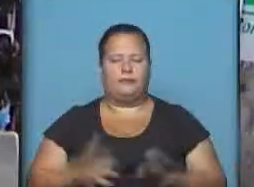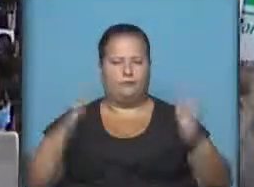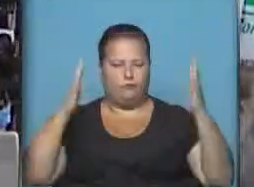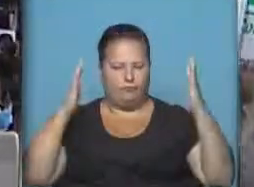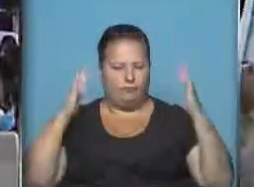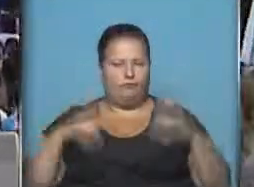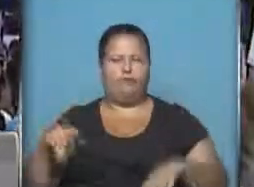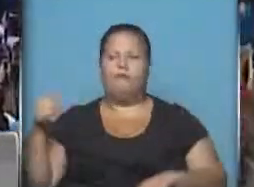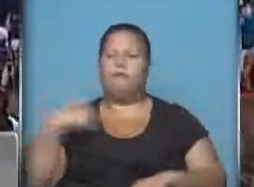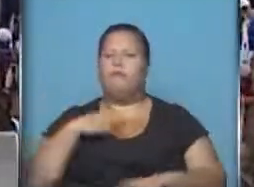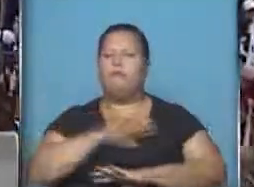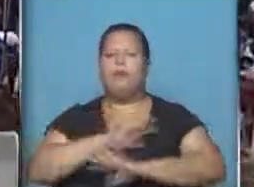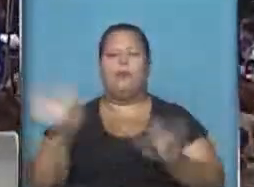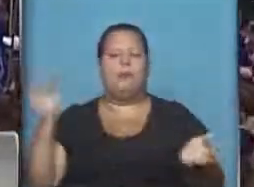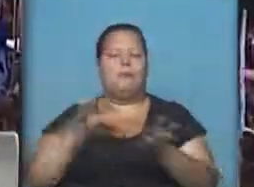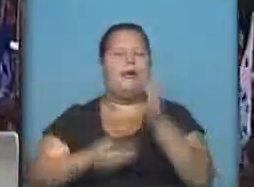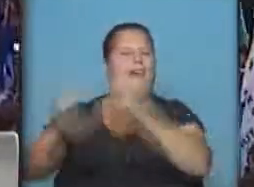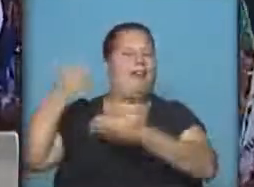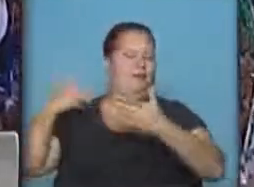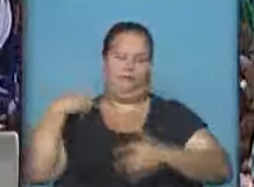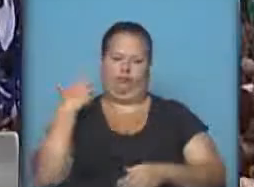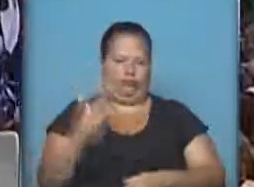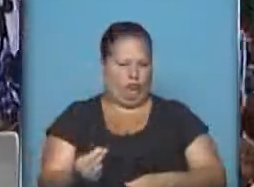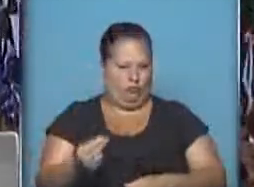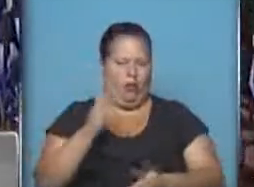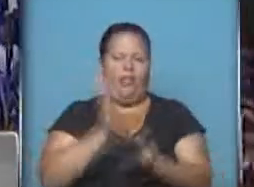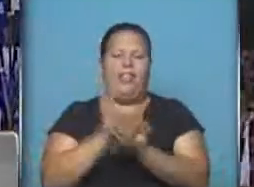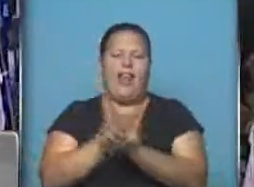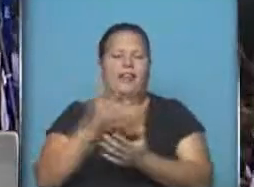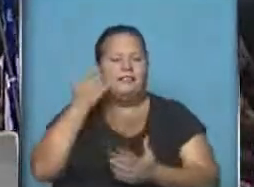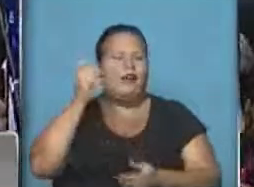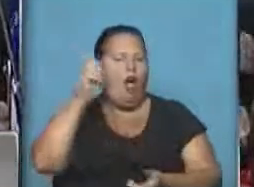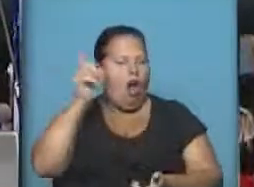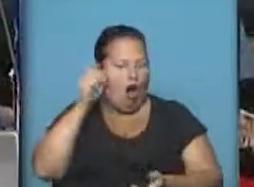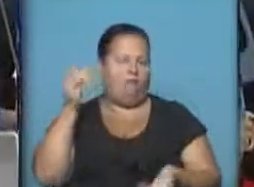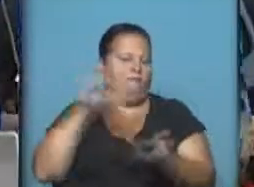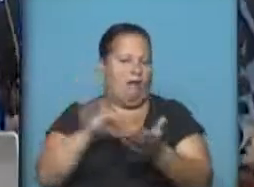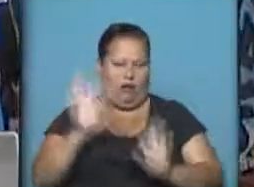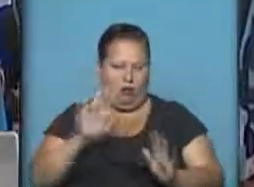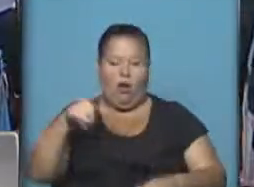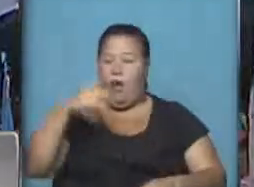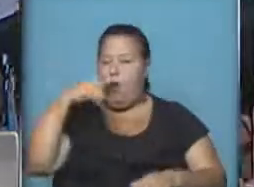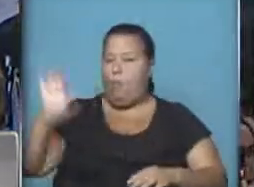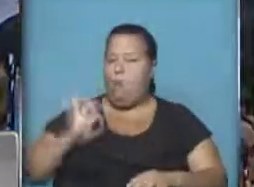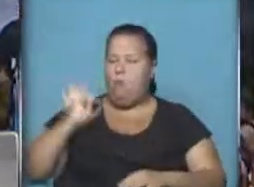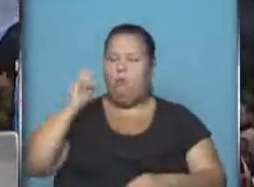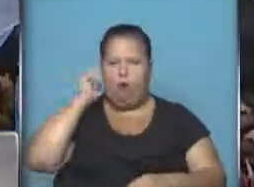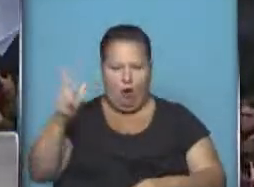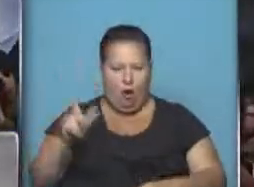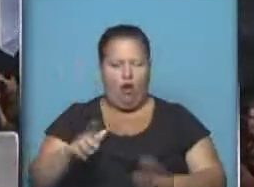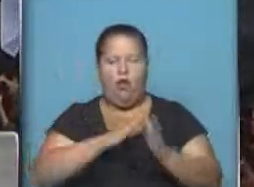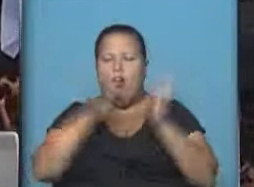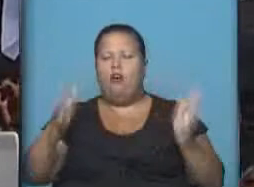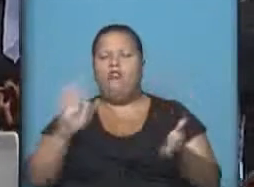No vamos a permitir ningún retroceso en los derechos conquistados estos últimos años, en los que